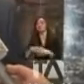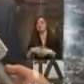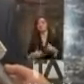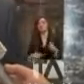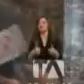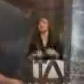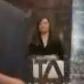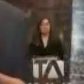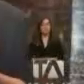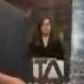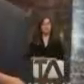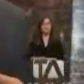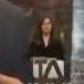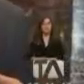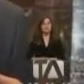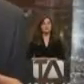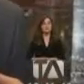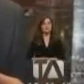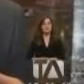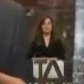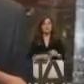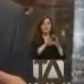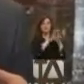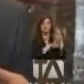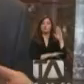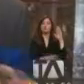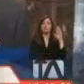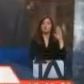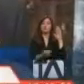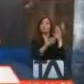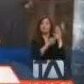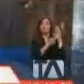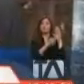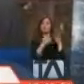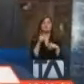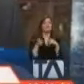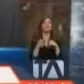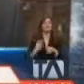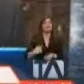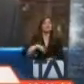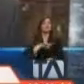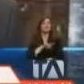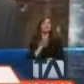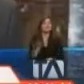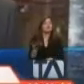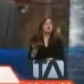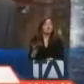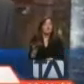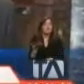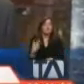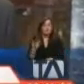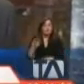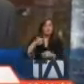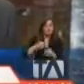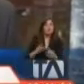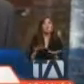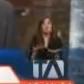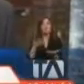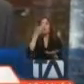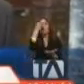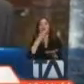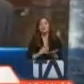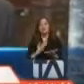caso, del vicepresidente. En la propia Constitución establece cuándo nosotros podríamos actuar para determinar